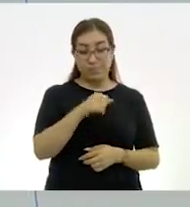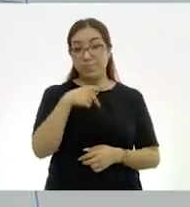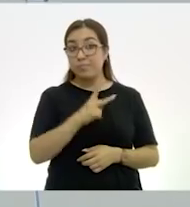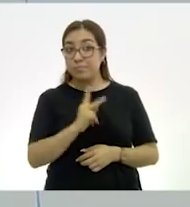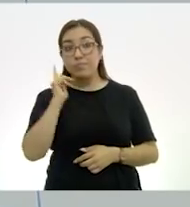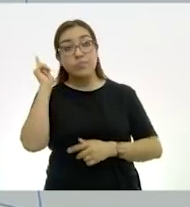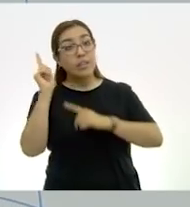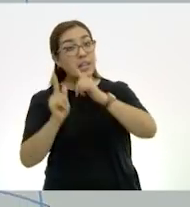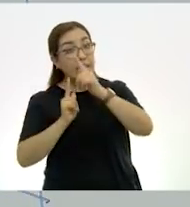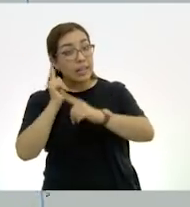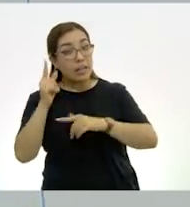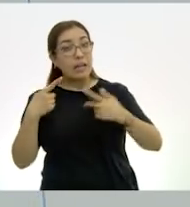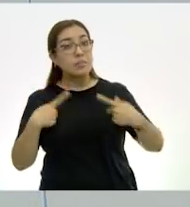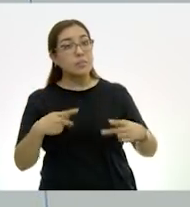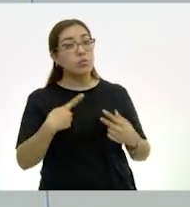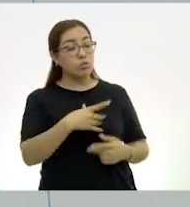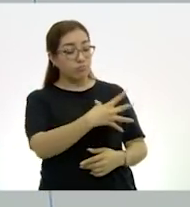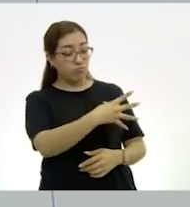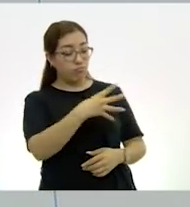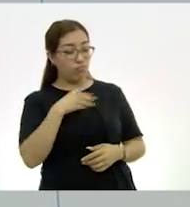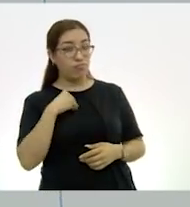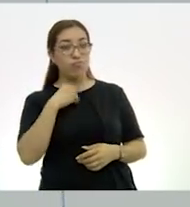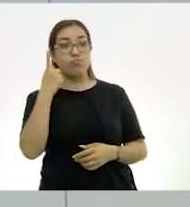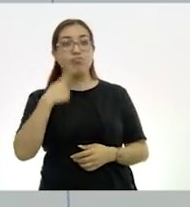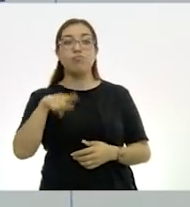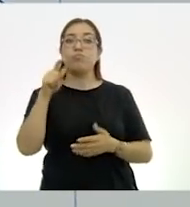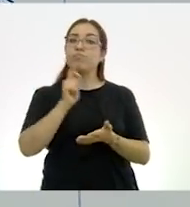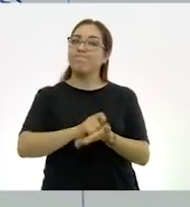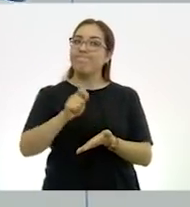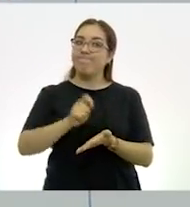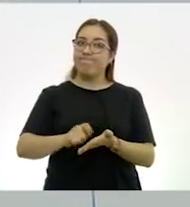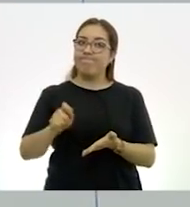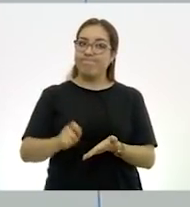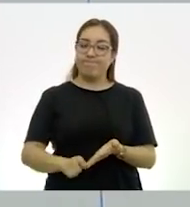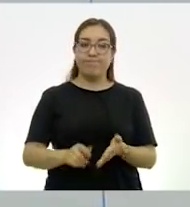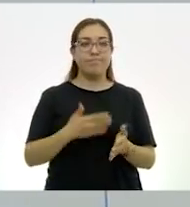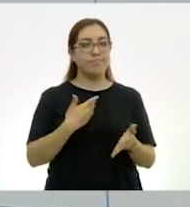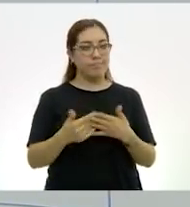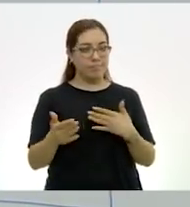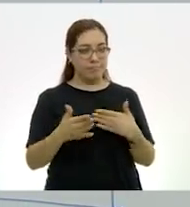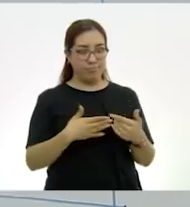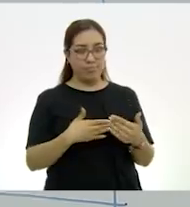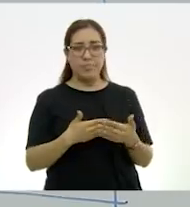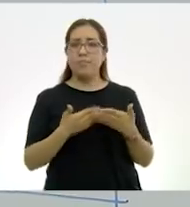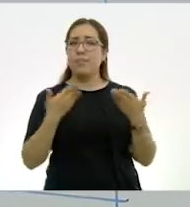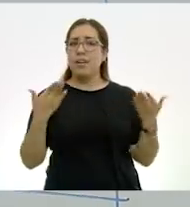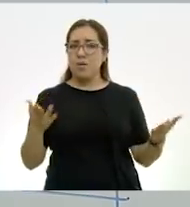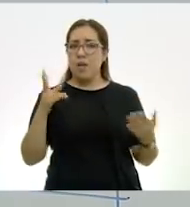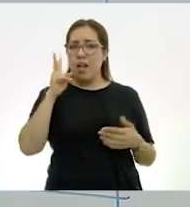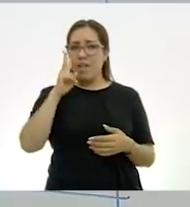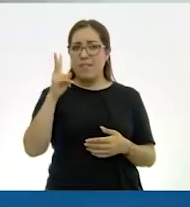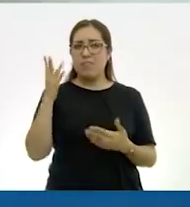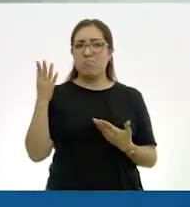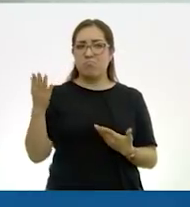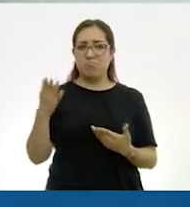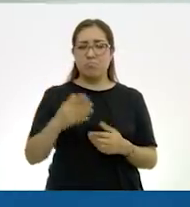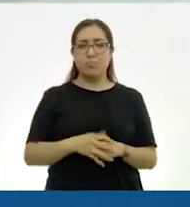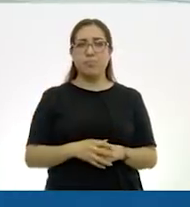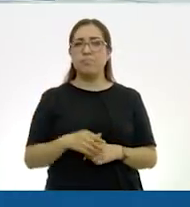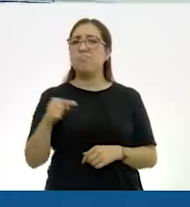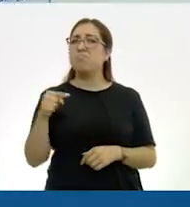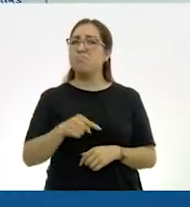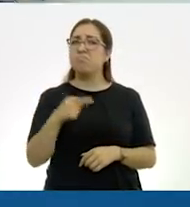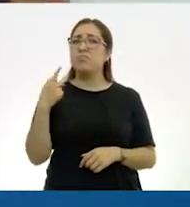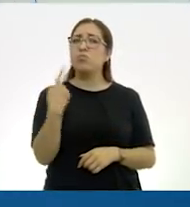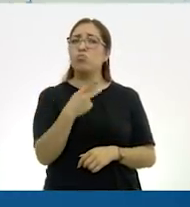crear el alfabeto que hoy conocemos. Muy En la bien. actualidad, ahora sí, vamos a ver ya puntualizado esto. ¿Qué te parece si vemos cuál